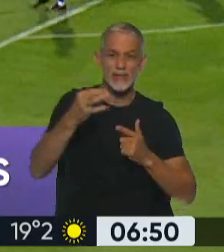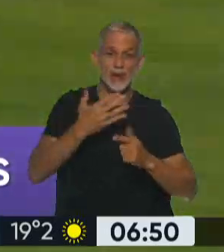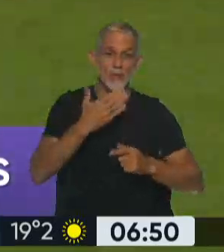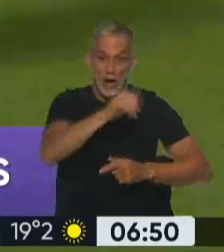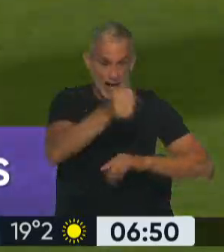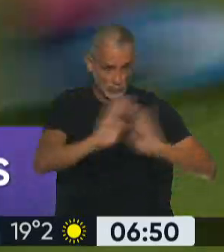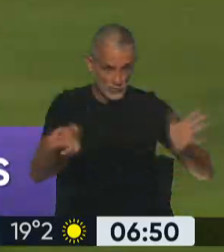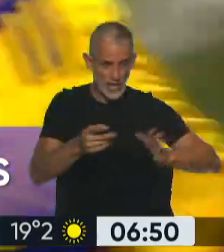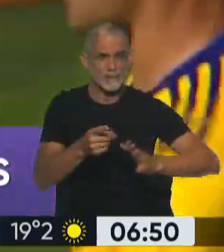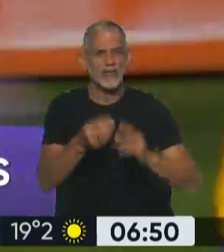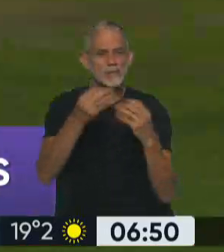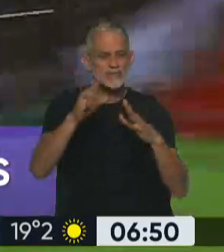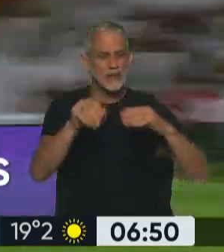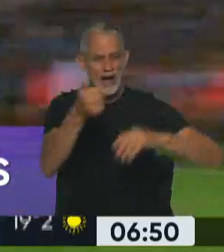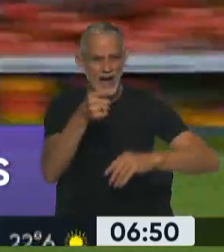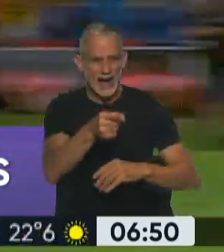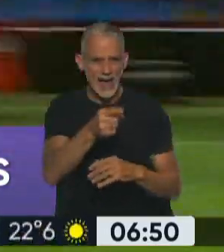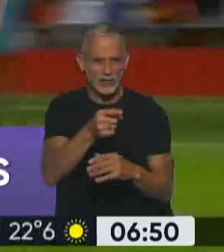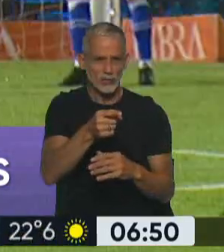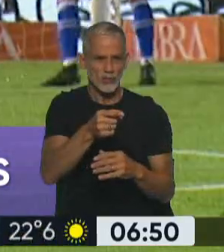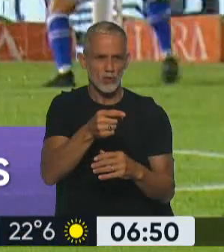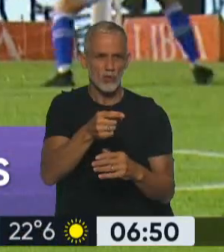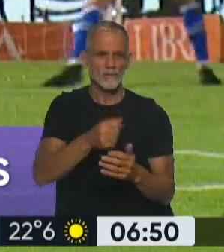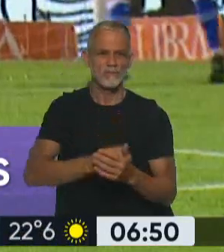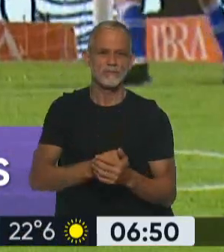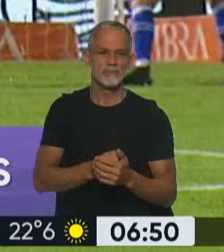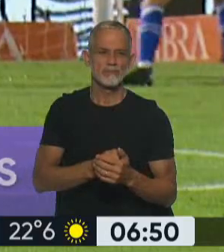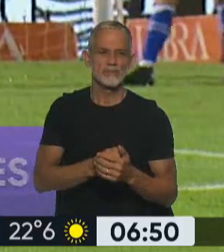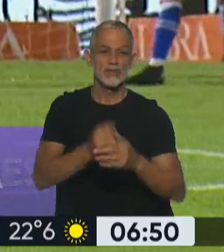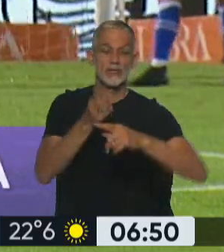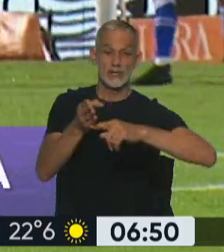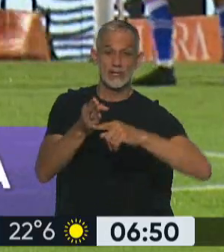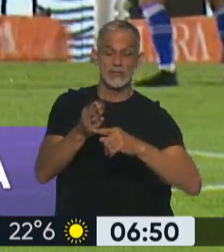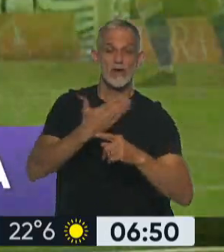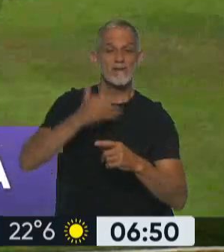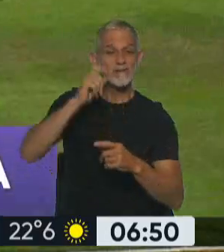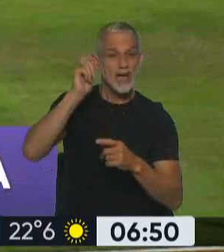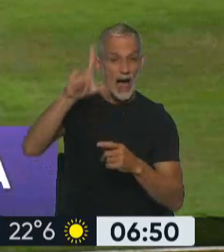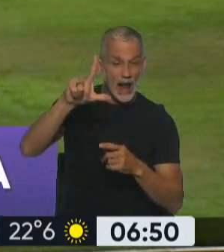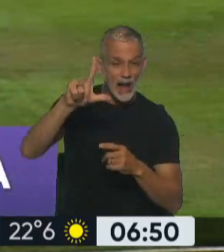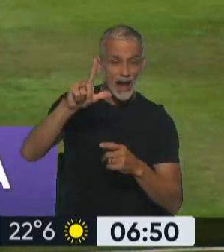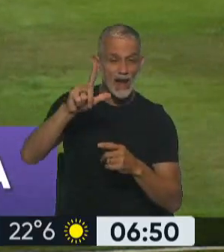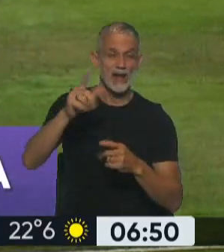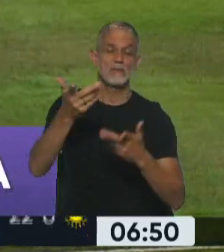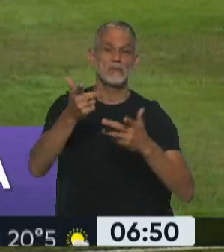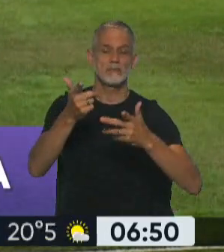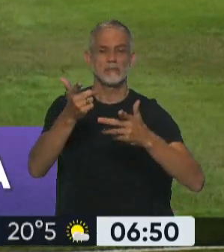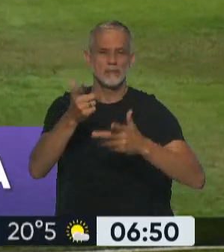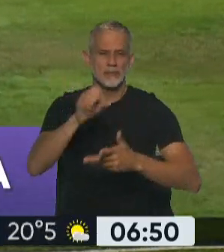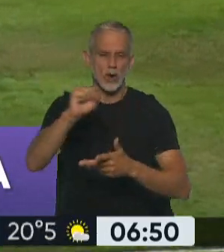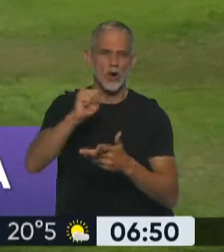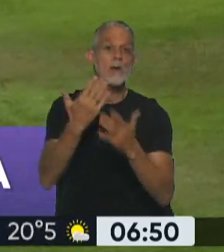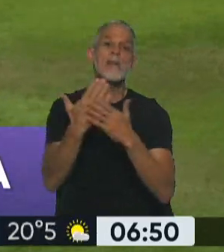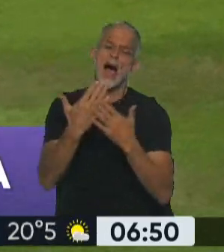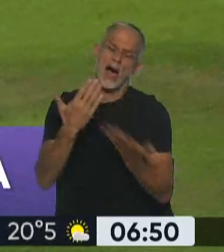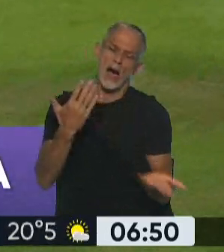lo empezaba ganando con Merentiel otra vez. Después Figal va a marcar el gol de la victoria tras el empate. Una mano que fue mano